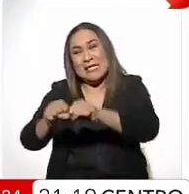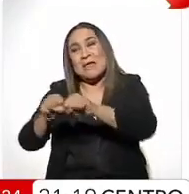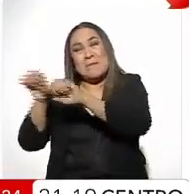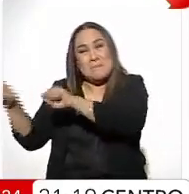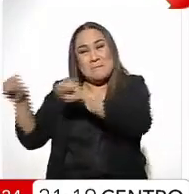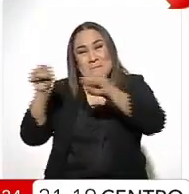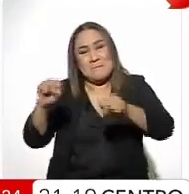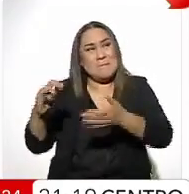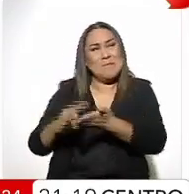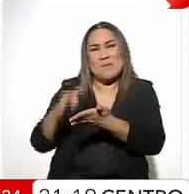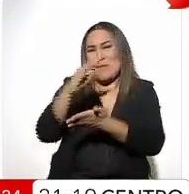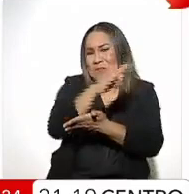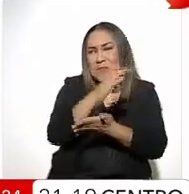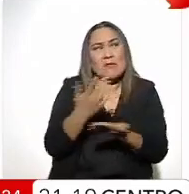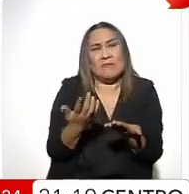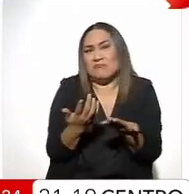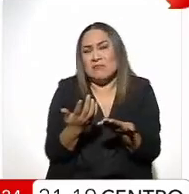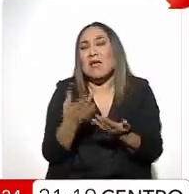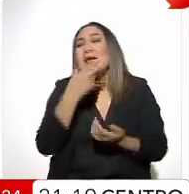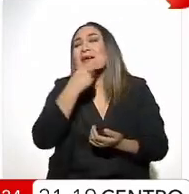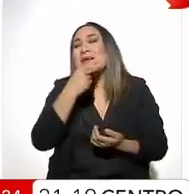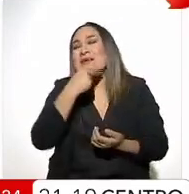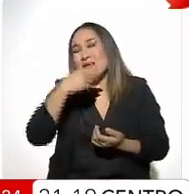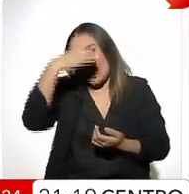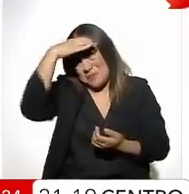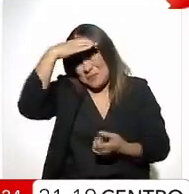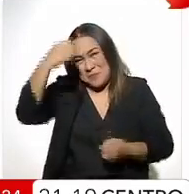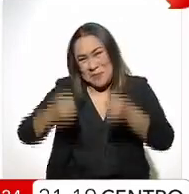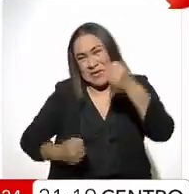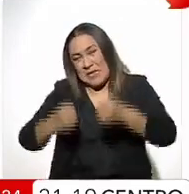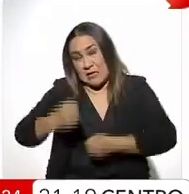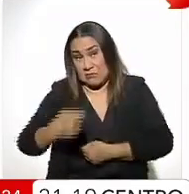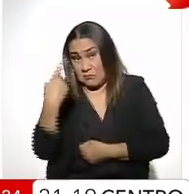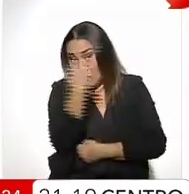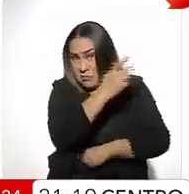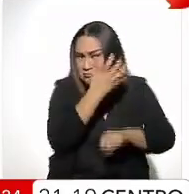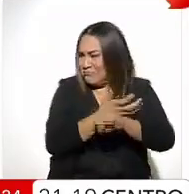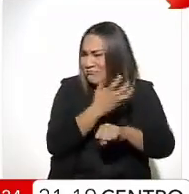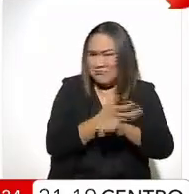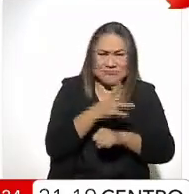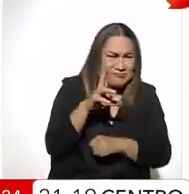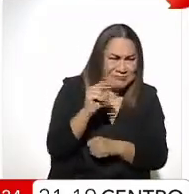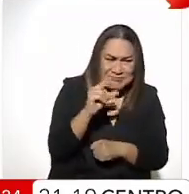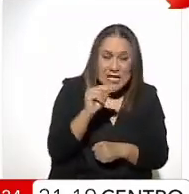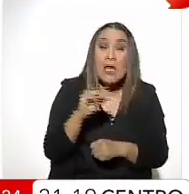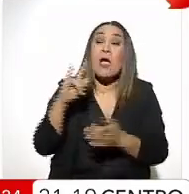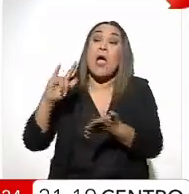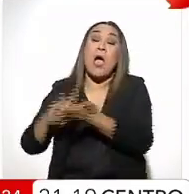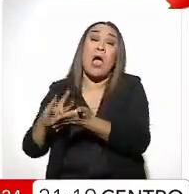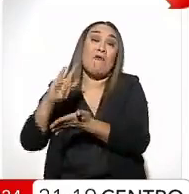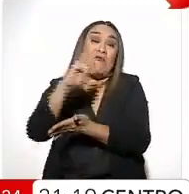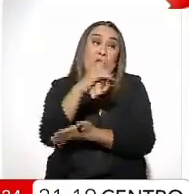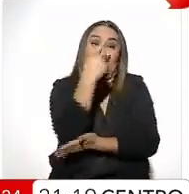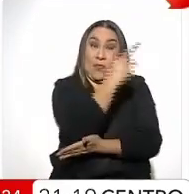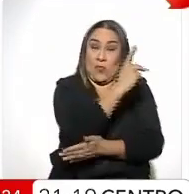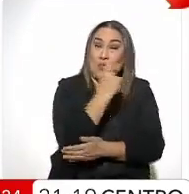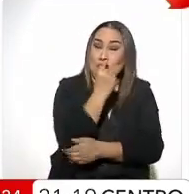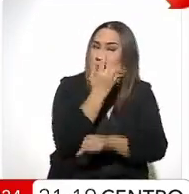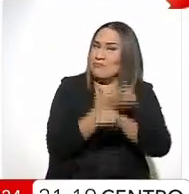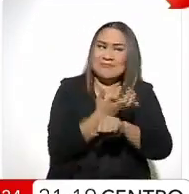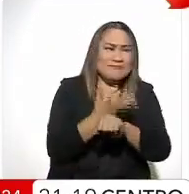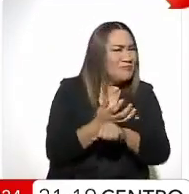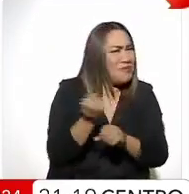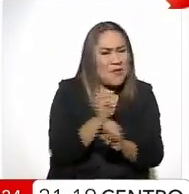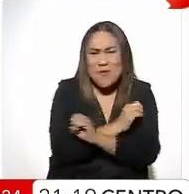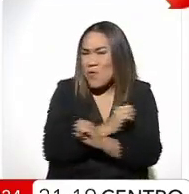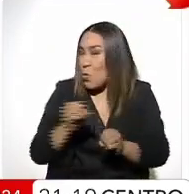operativo. El piloto no era norteamericano, no era avión de ninguna agencia.